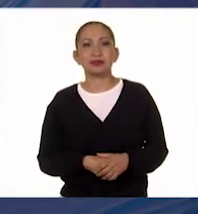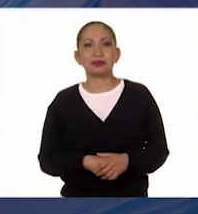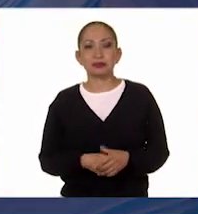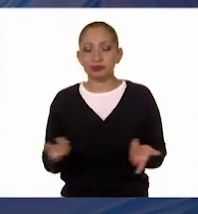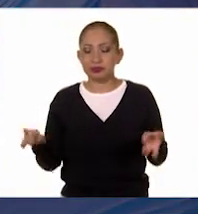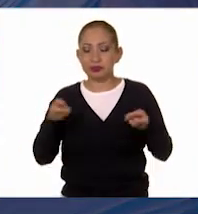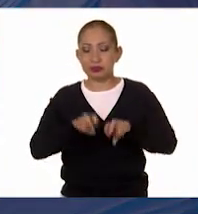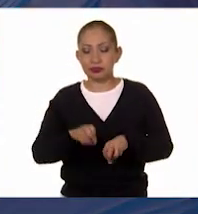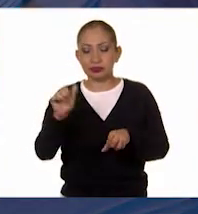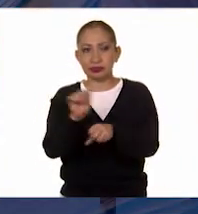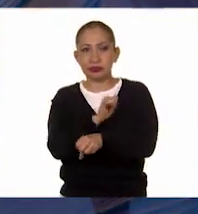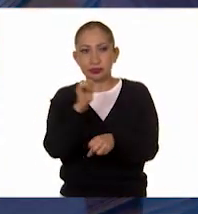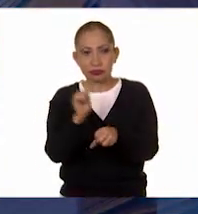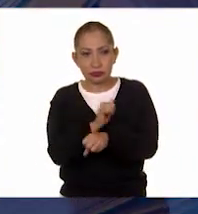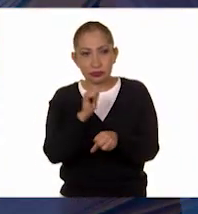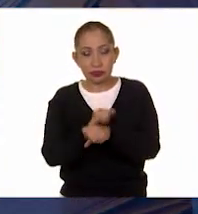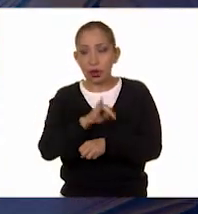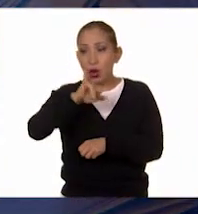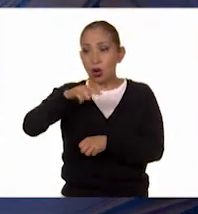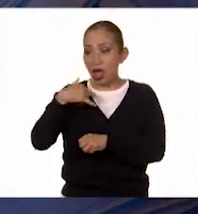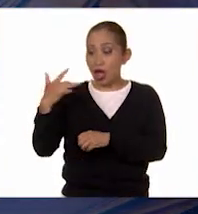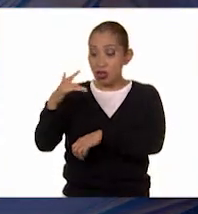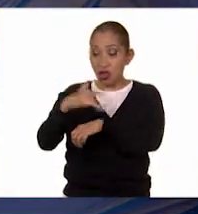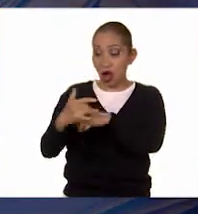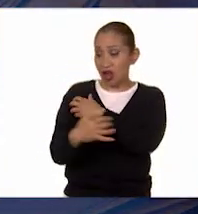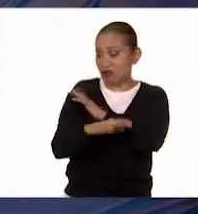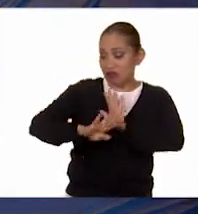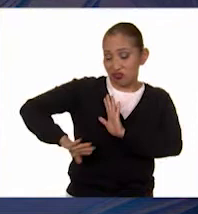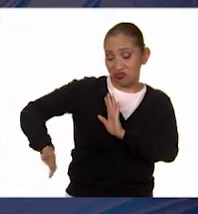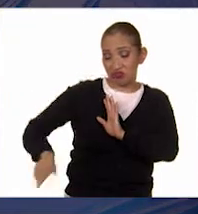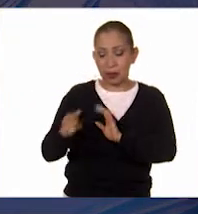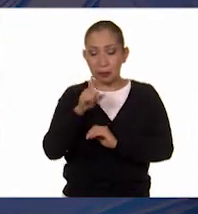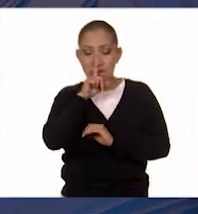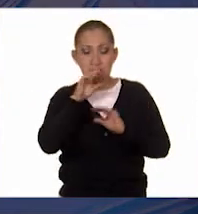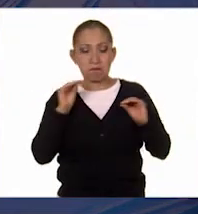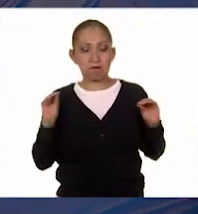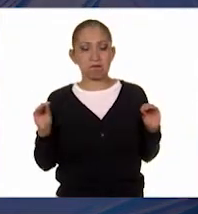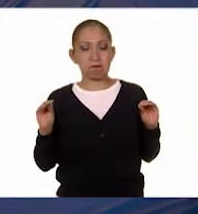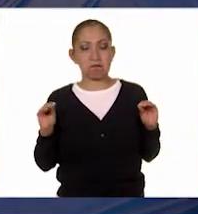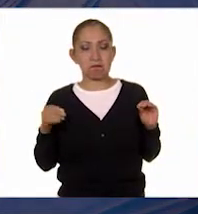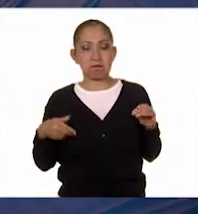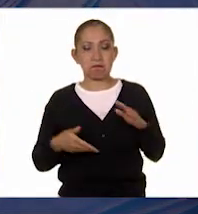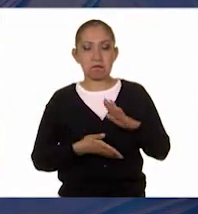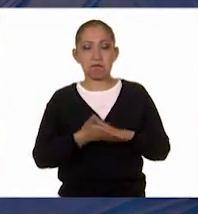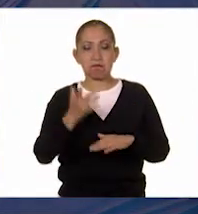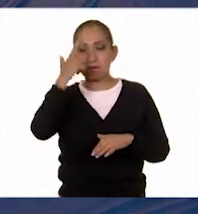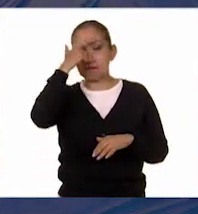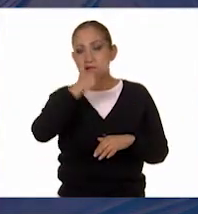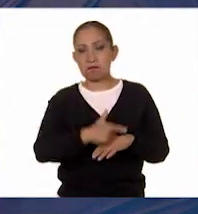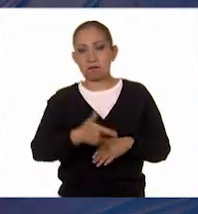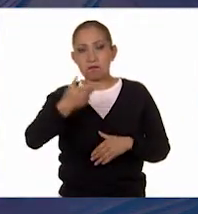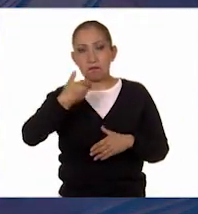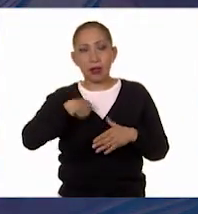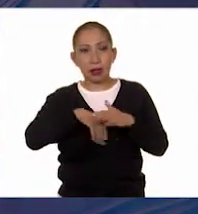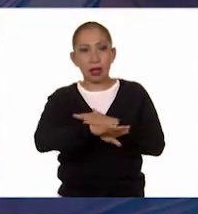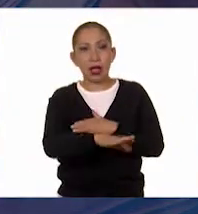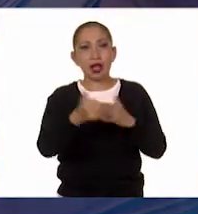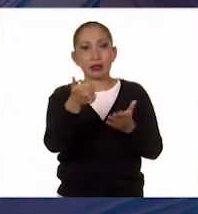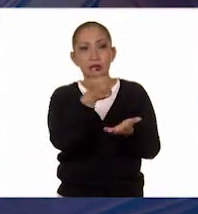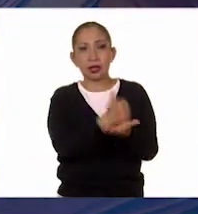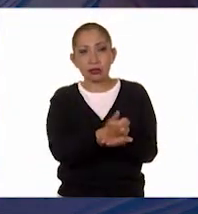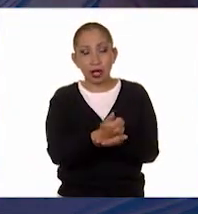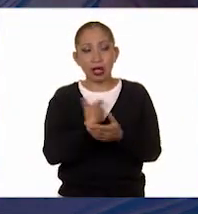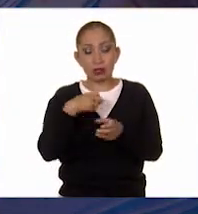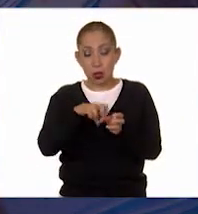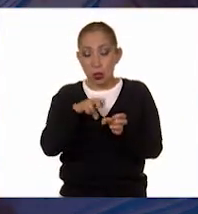Subieron otra vez al automóvil. Julia no se dejó abrazar por Pedro. Nadie habló una palabra. Ya era de noche cuando entraron en la ciudad.